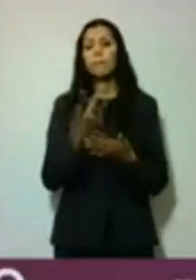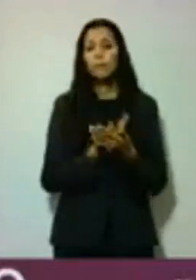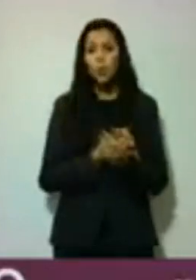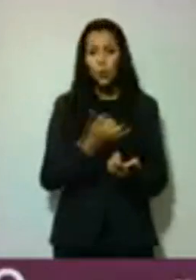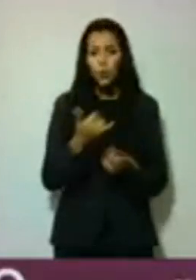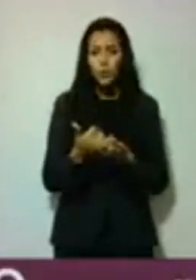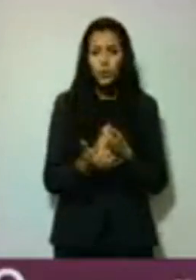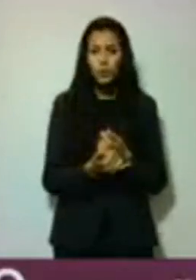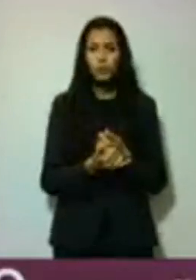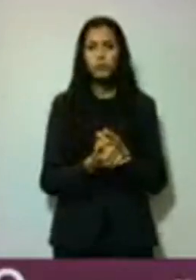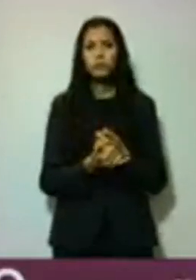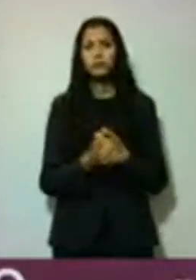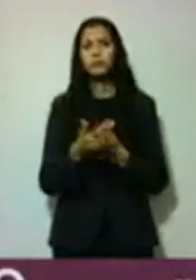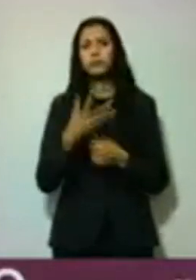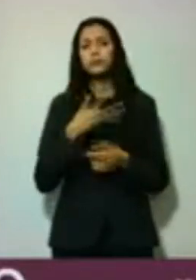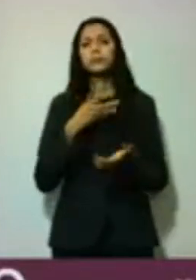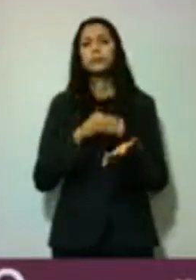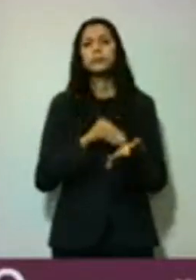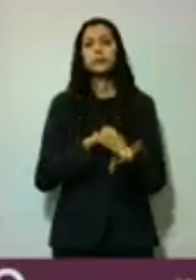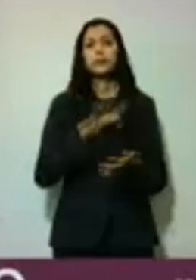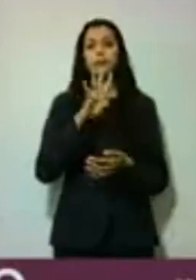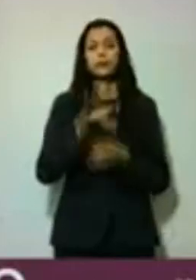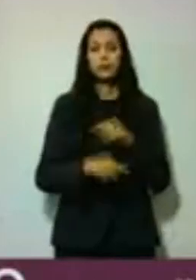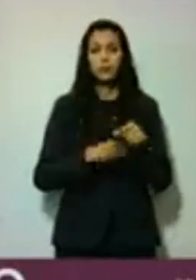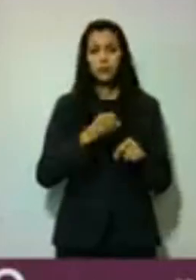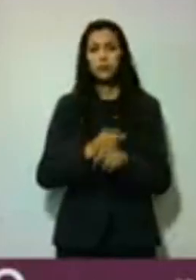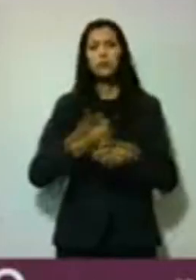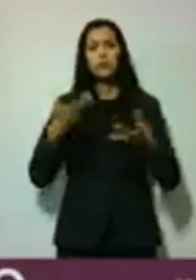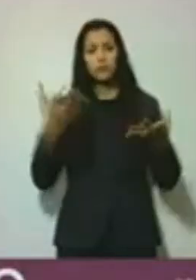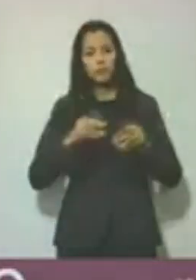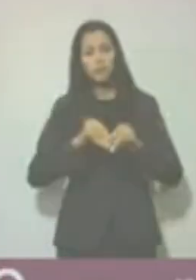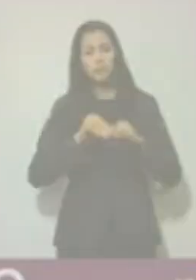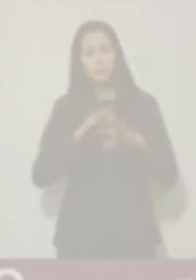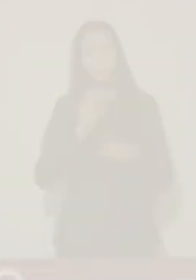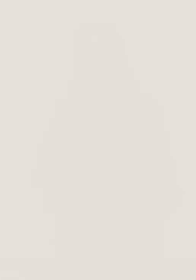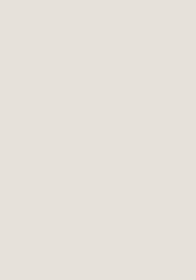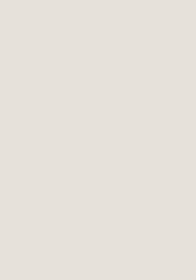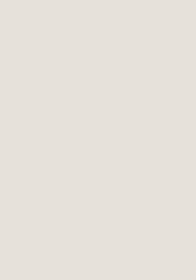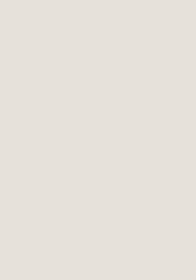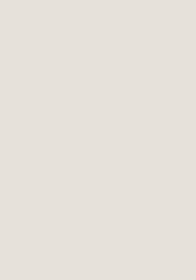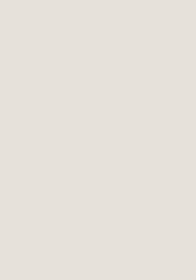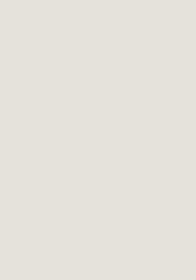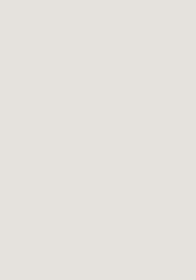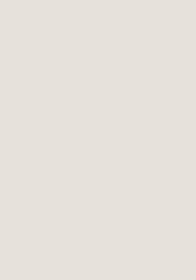y me quedan cuatro años Así que la vamos a hacer Claro que sí